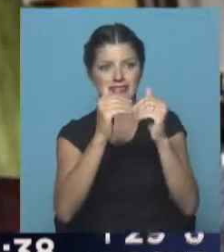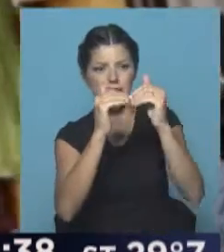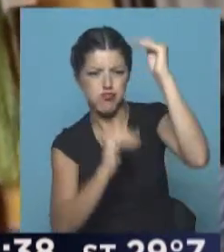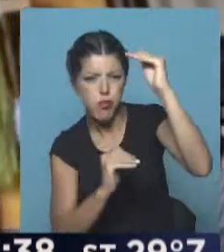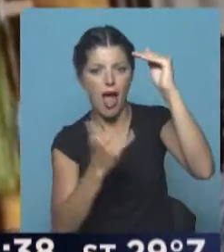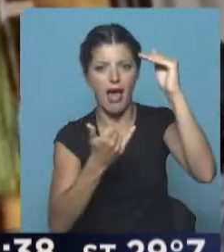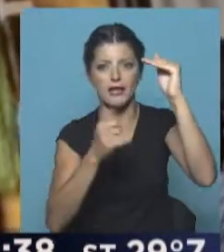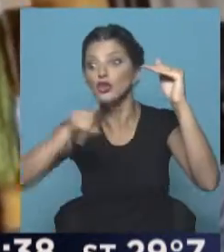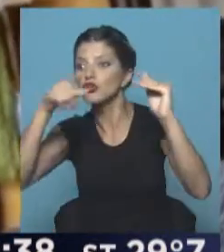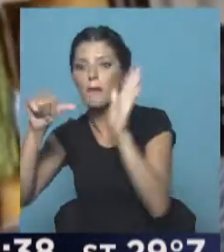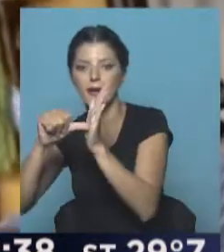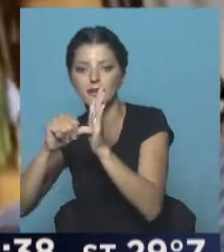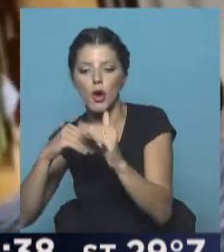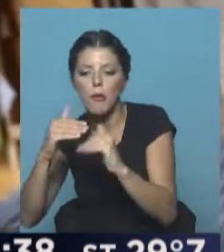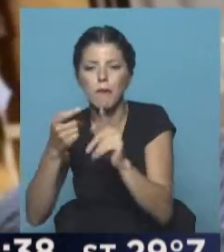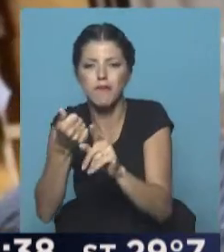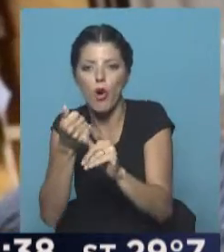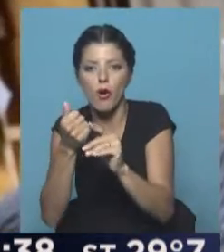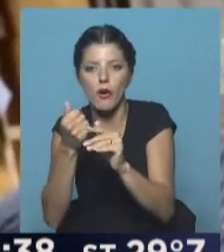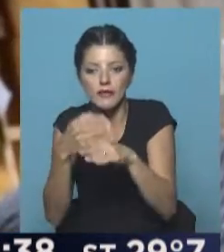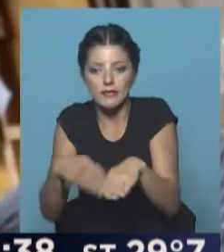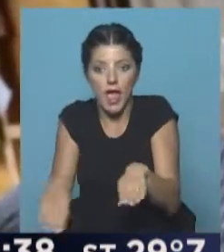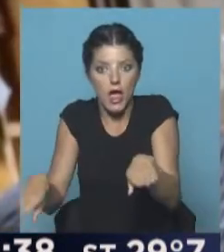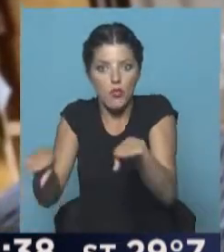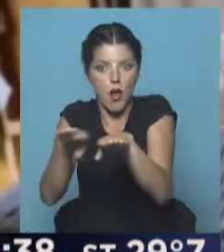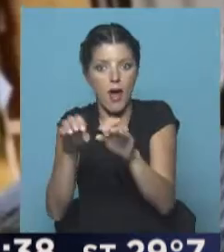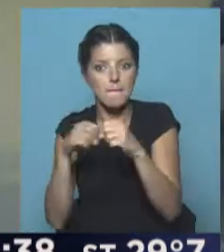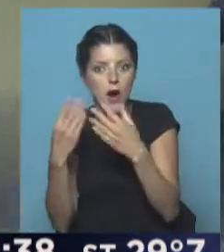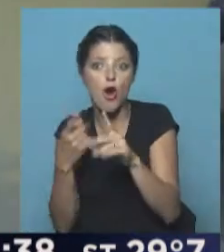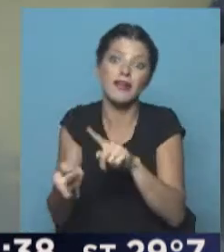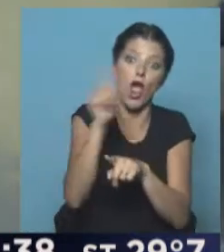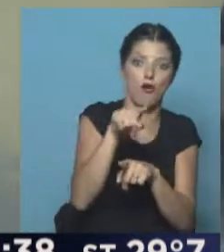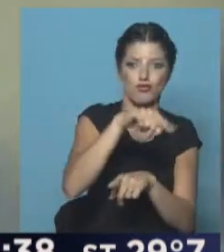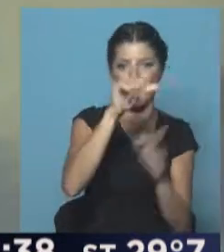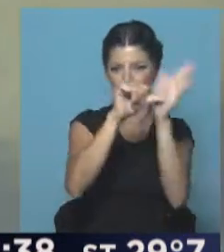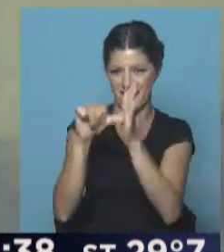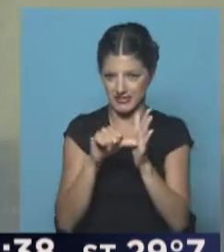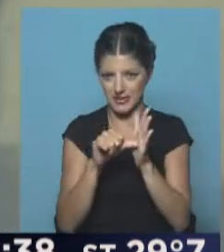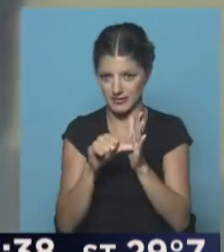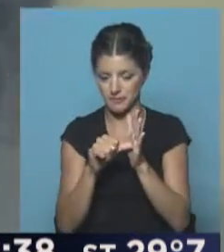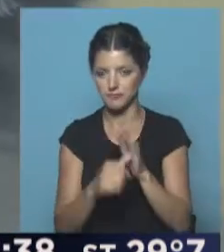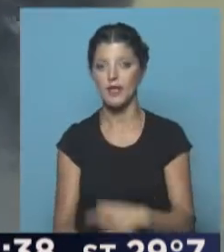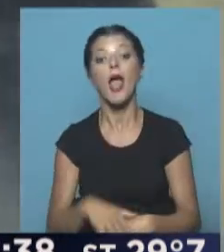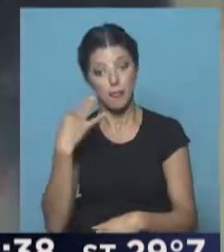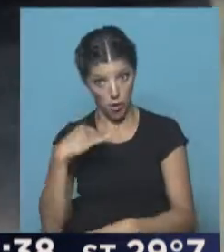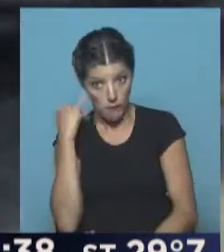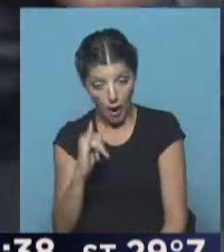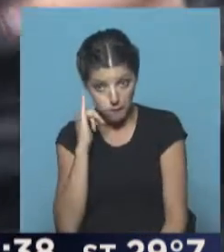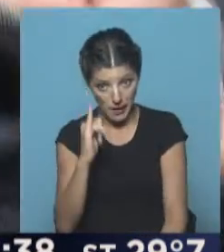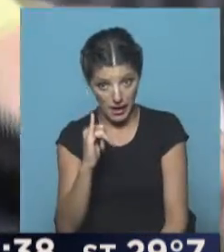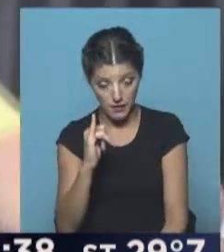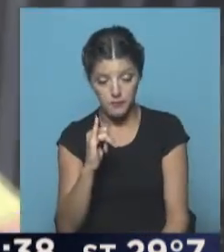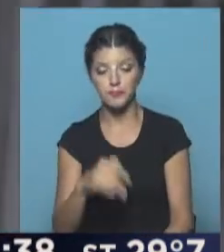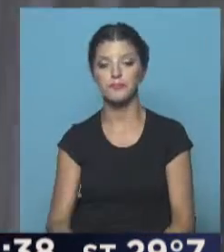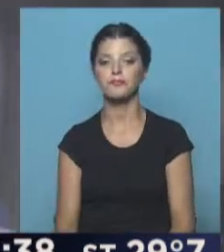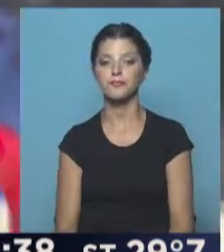con muy bajo desarrollo, como Ruanda, tienen una igualdad mayor. Esto tiene que ver en realidad, ¿no? Es sorprendente, pero tiene su explicación, que es el tema de